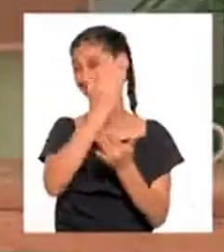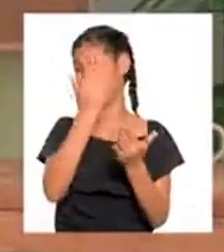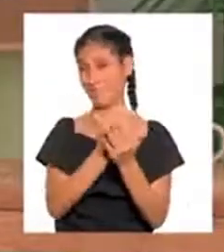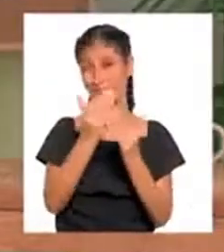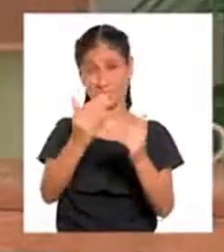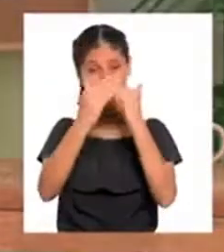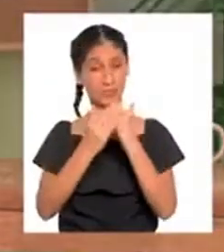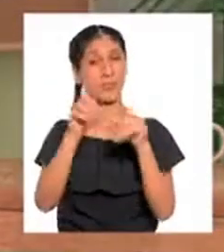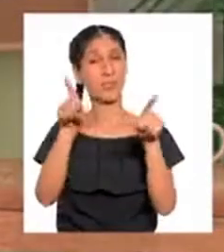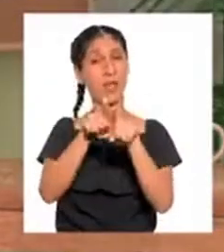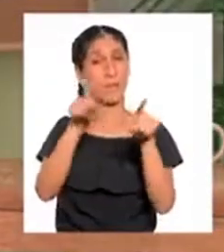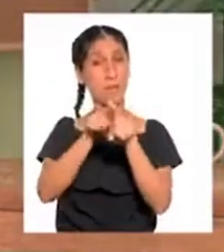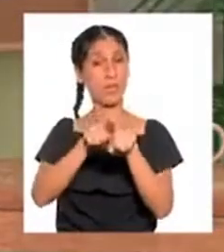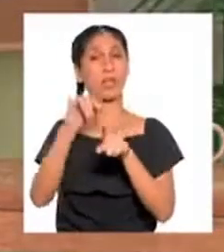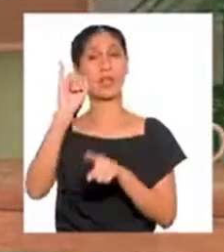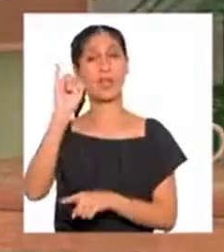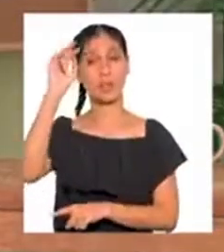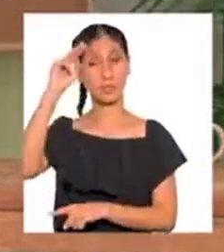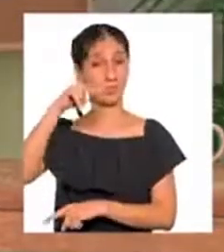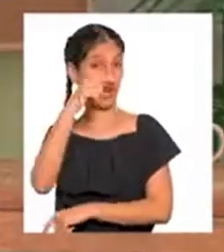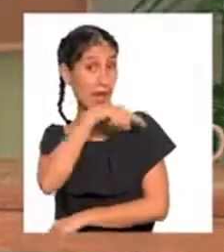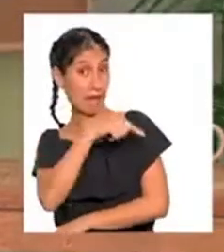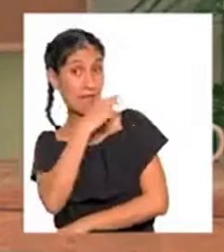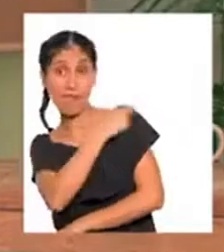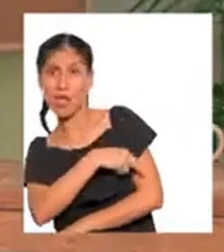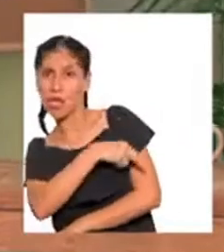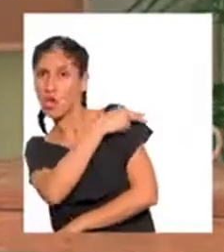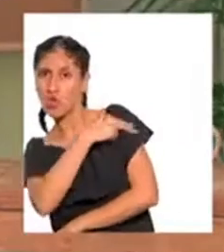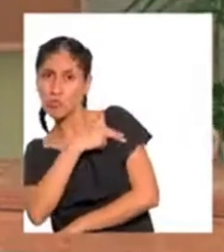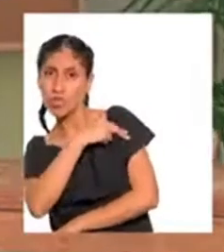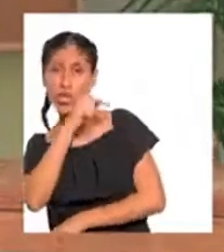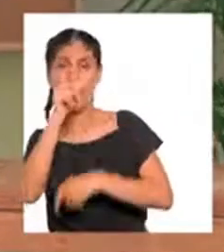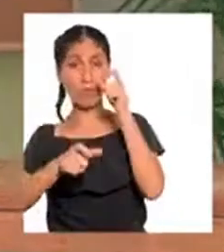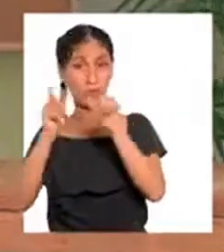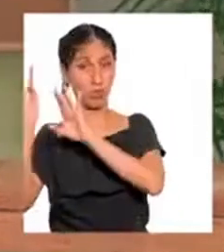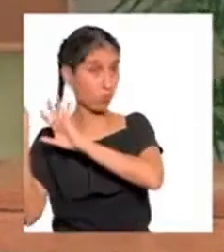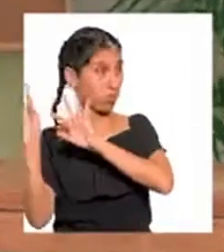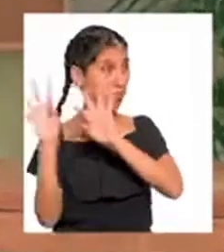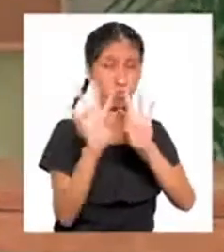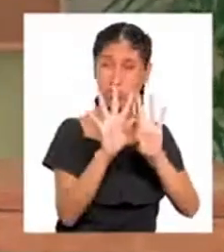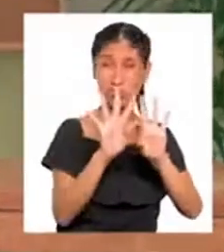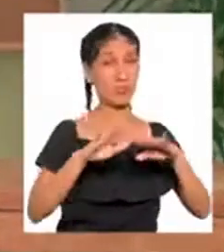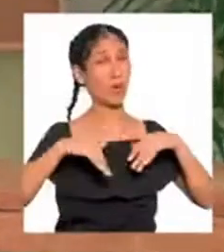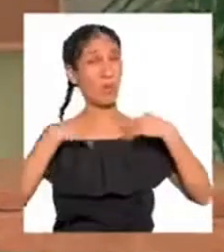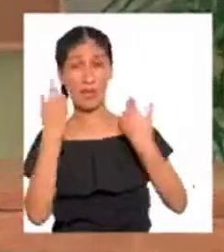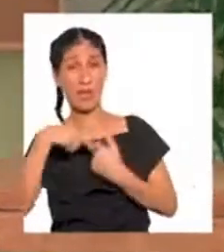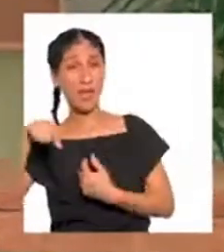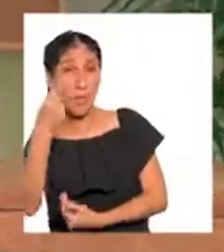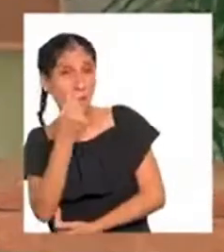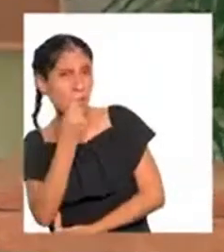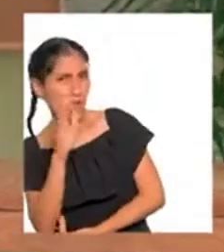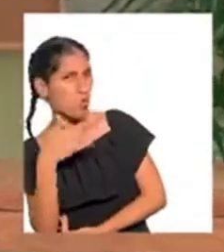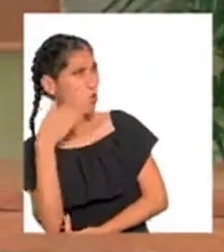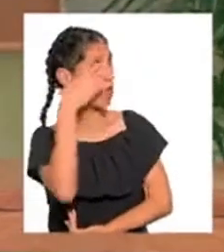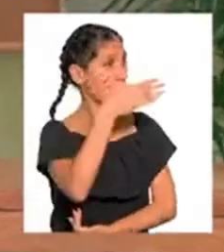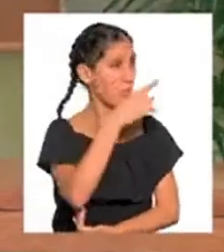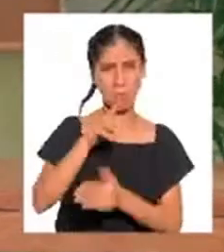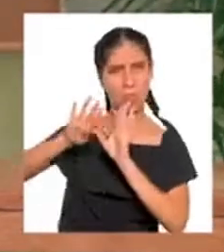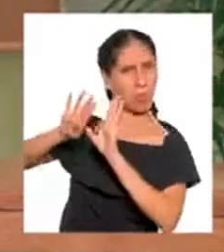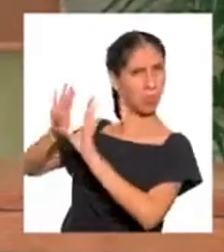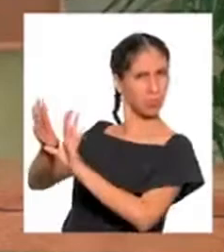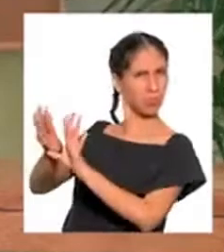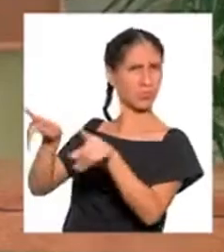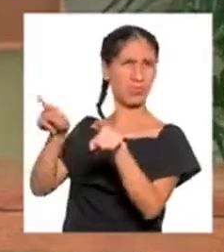La infraestructura hospitalaria, la falta de recursos humanos, el problema del acceso y mantenimiento de los servicios de saneamiento